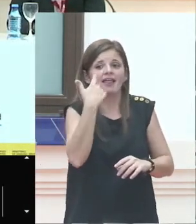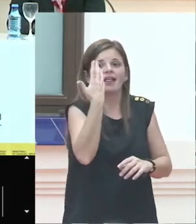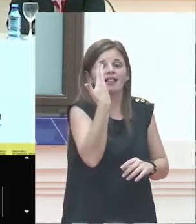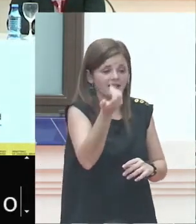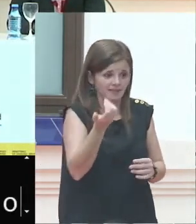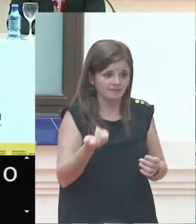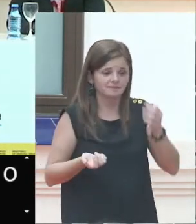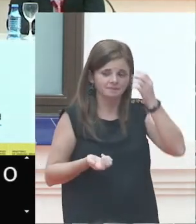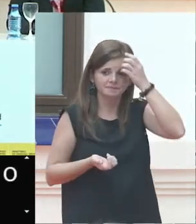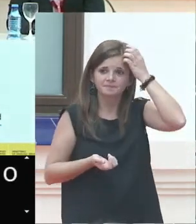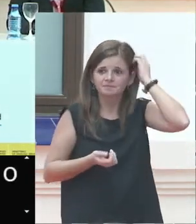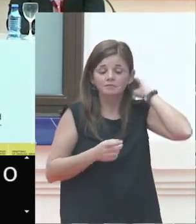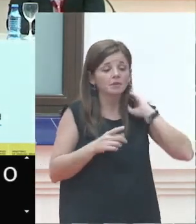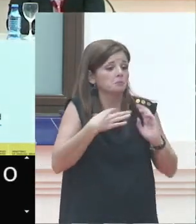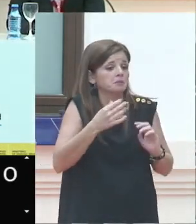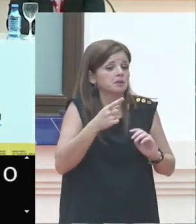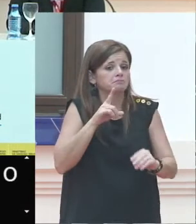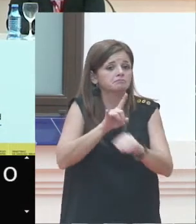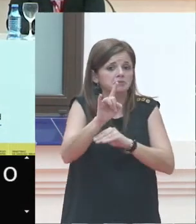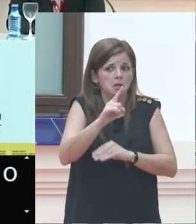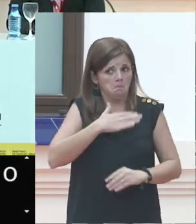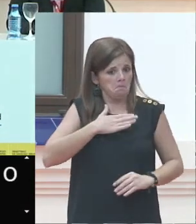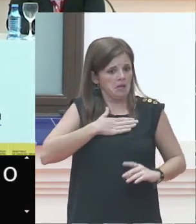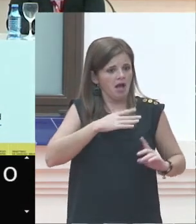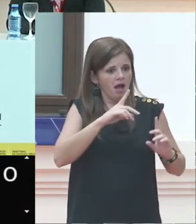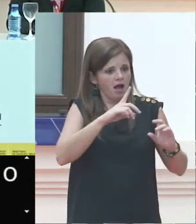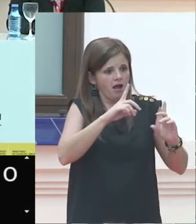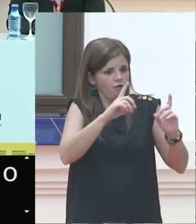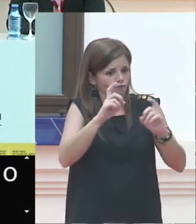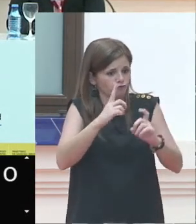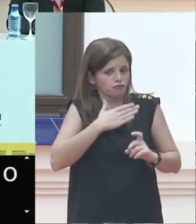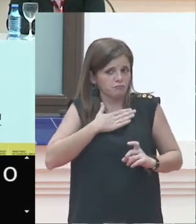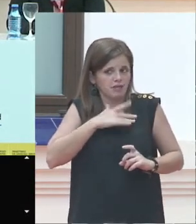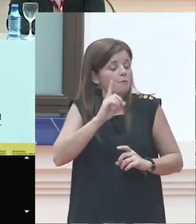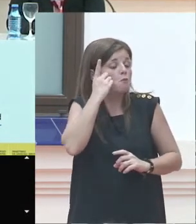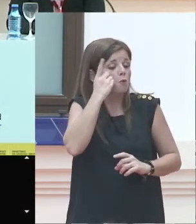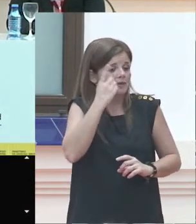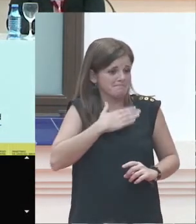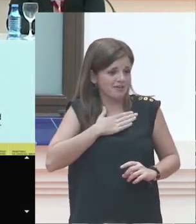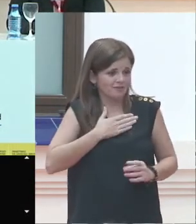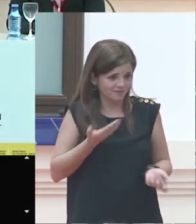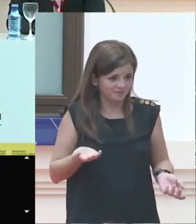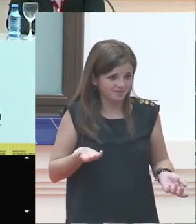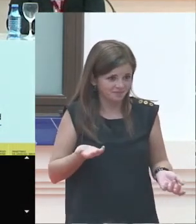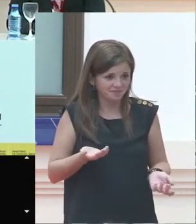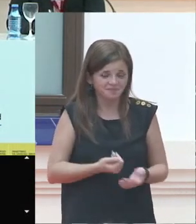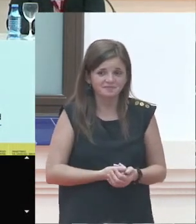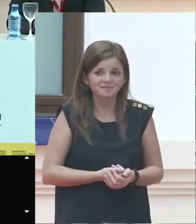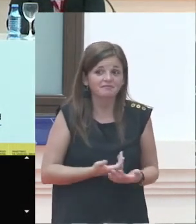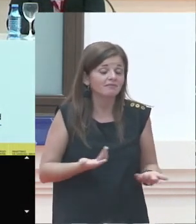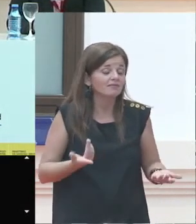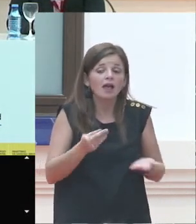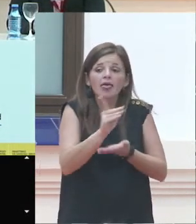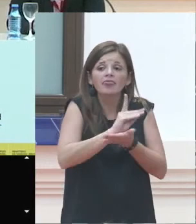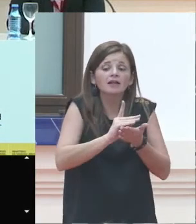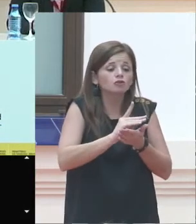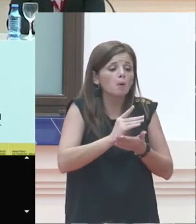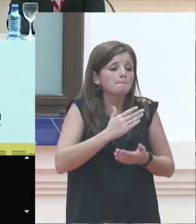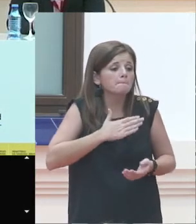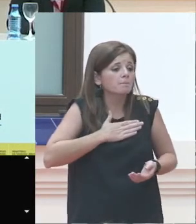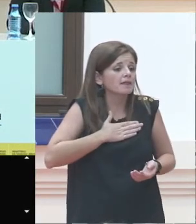demanda, porque una cosa es que haya cometido un delito, que habría que probar si sí o si no, y otra cosa es que unas fotos